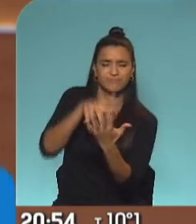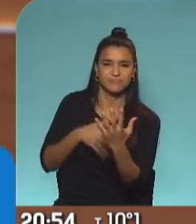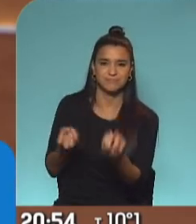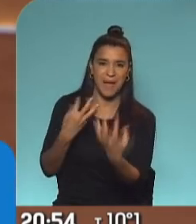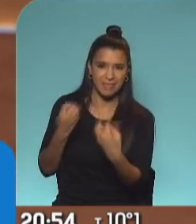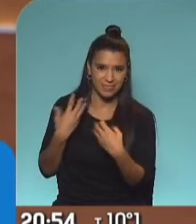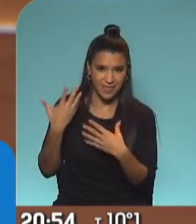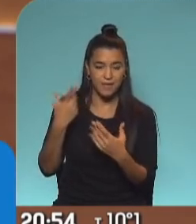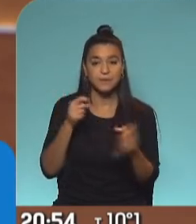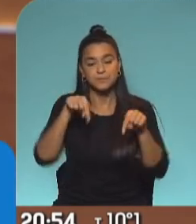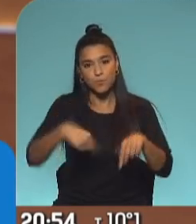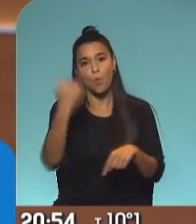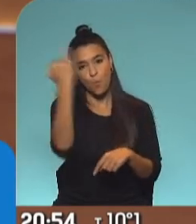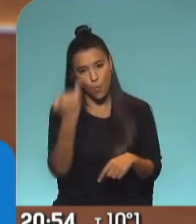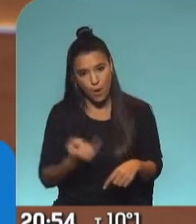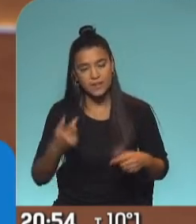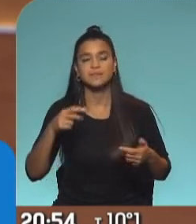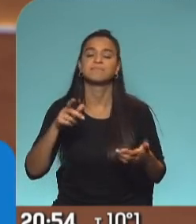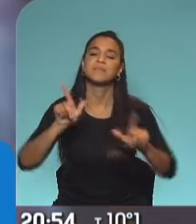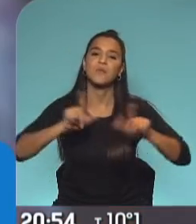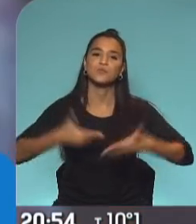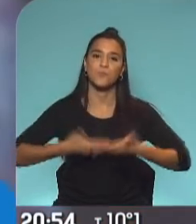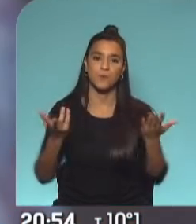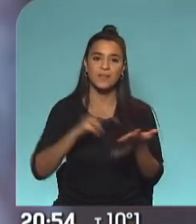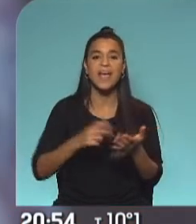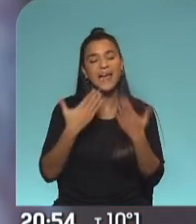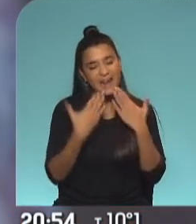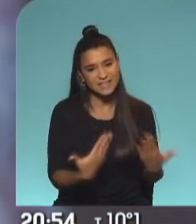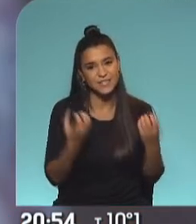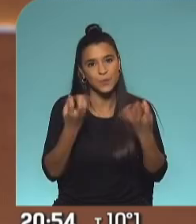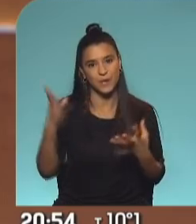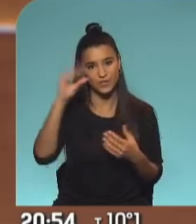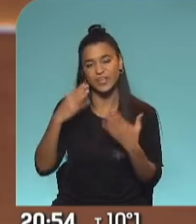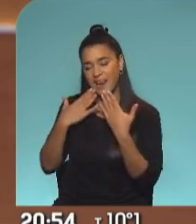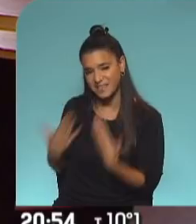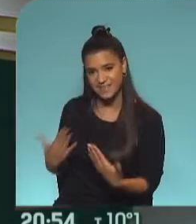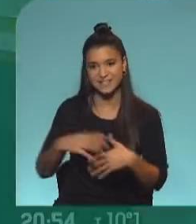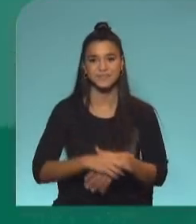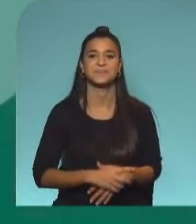llegado. Aquí estaremos cada jueves en Televisión Pública Noticias. Muchas gracias, en serio. Gracias a vos. Gracias.